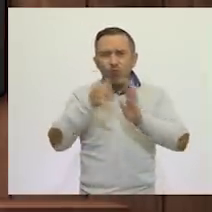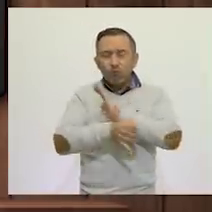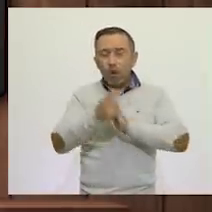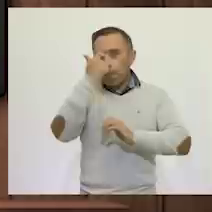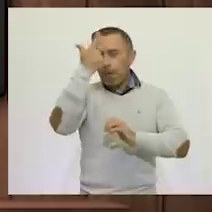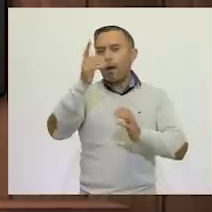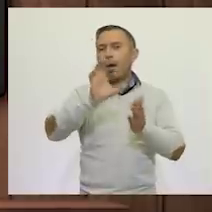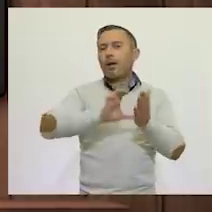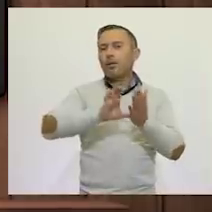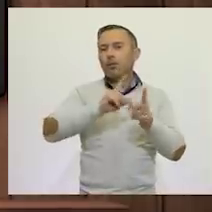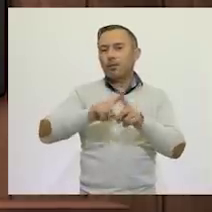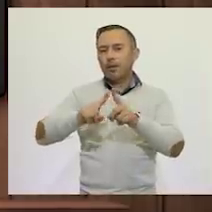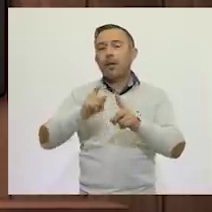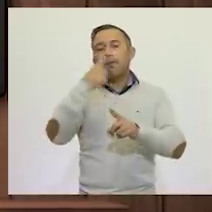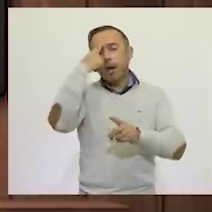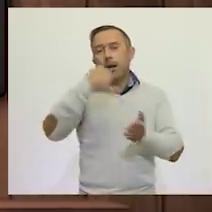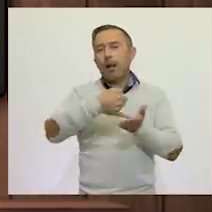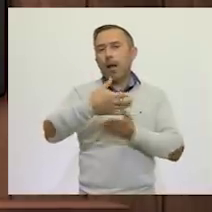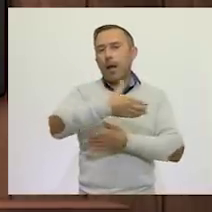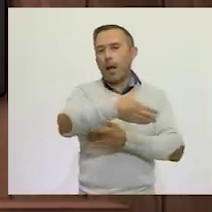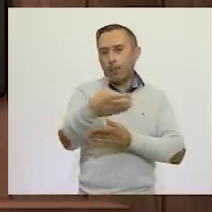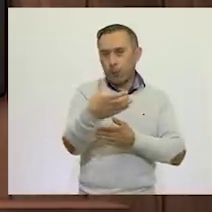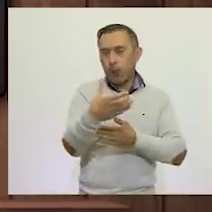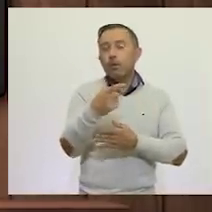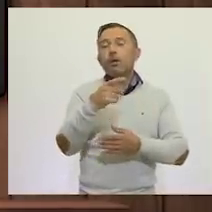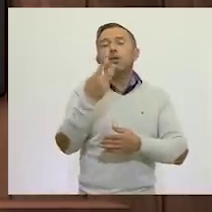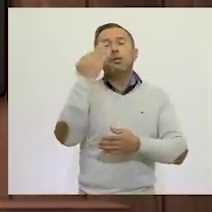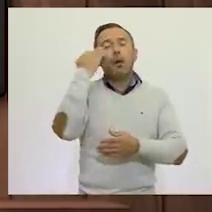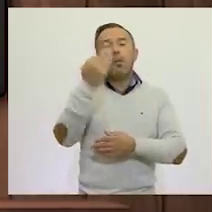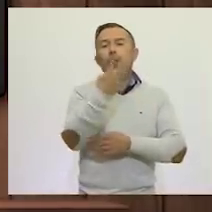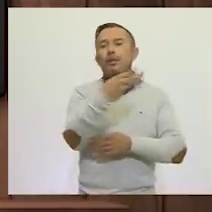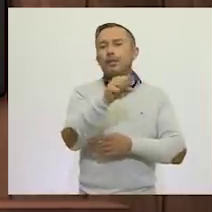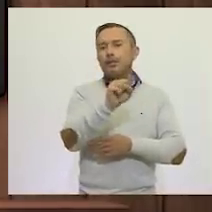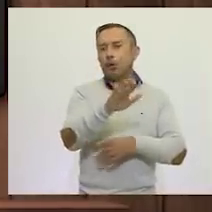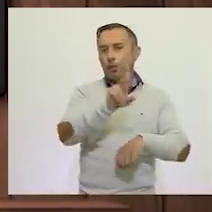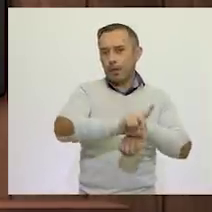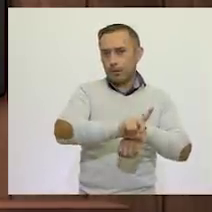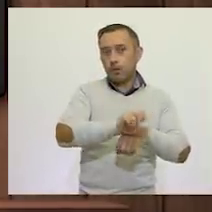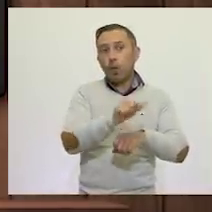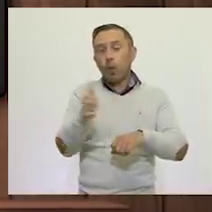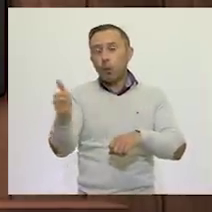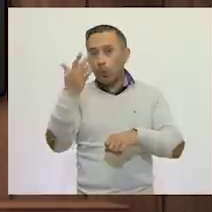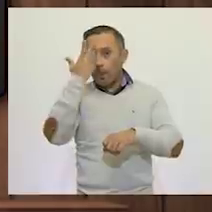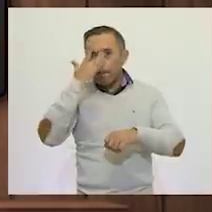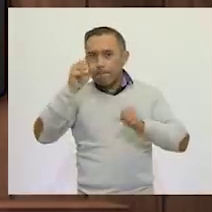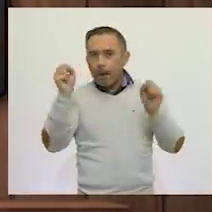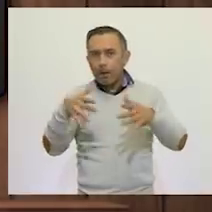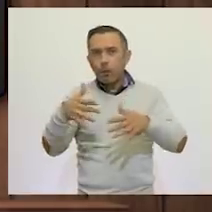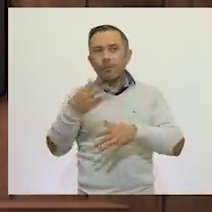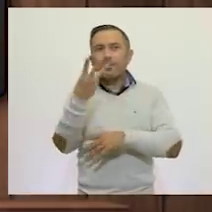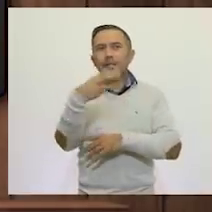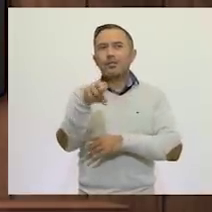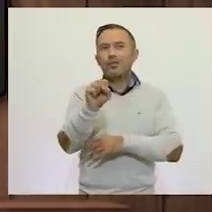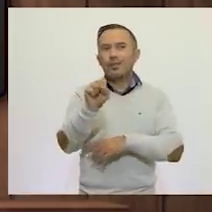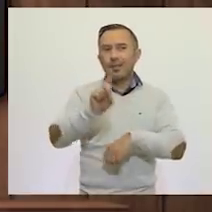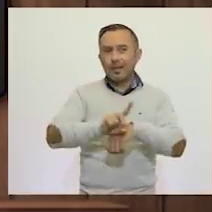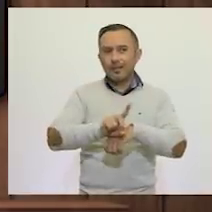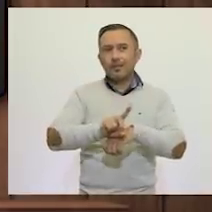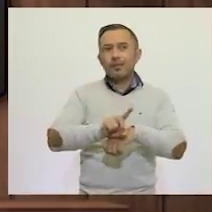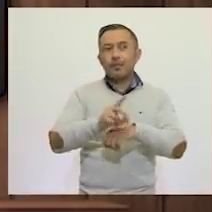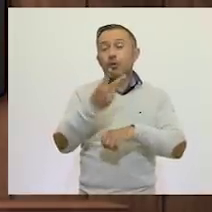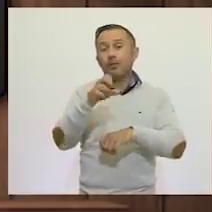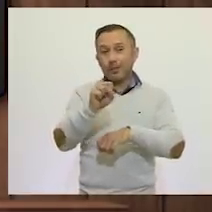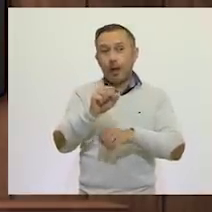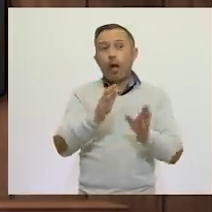Uno agrícola y ritual, que constaba de 365 días. Otro adivinatorio, con 260 días. Y uno histórico, que